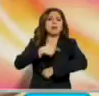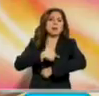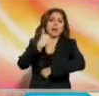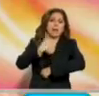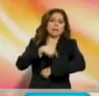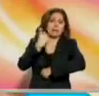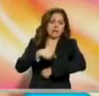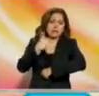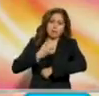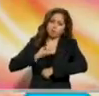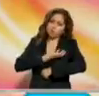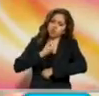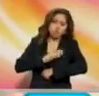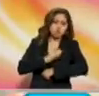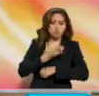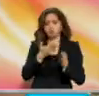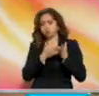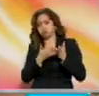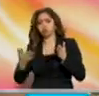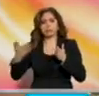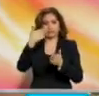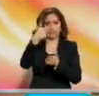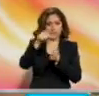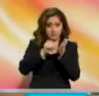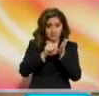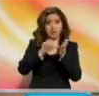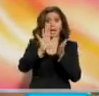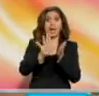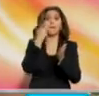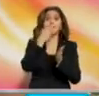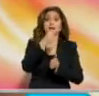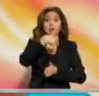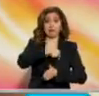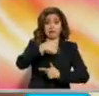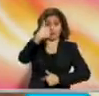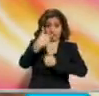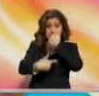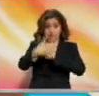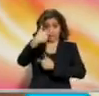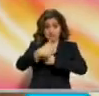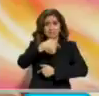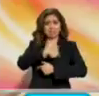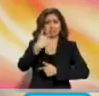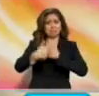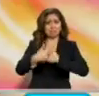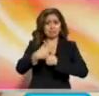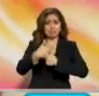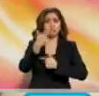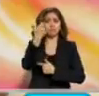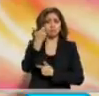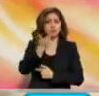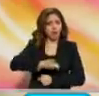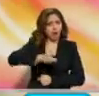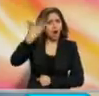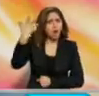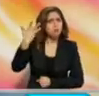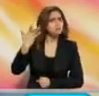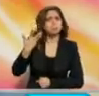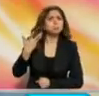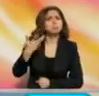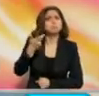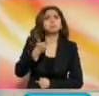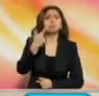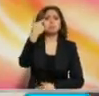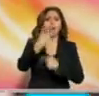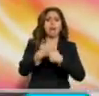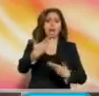Ahora, si vemos otras cualidades que tiene esta leche, bueno, es una leche que no cuesta. Es una leche que ya está,